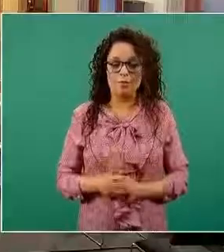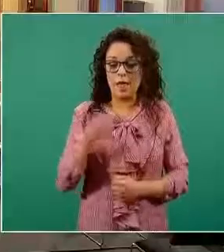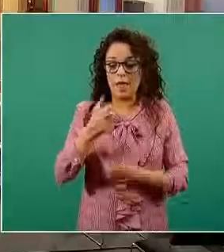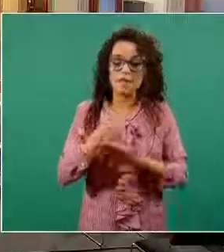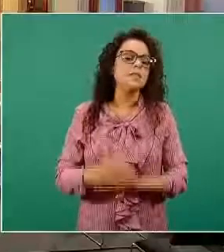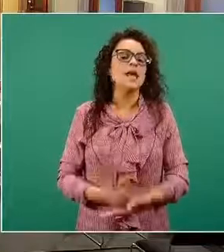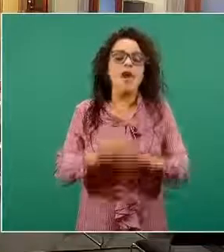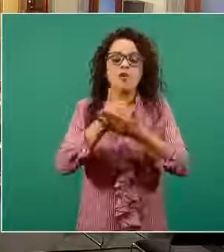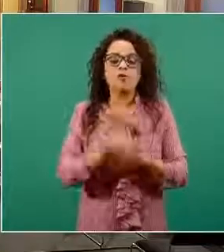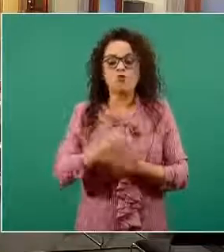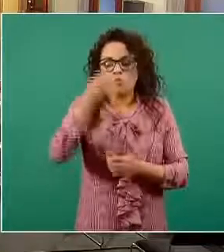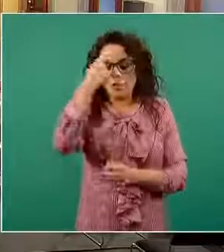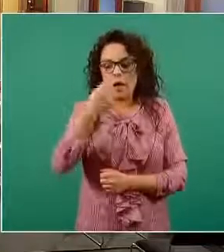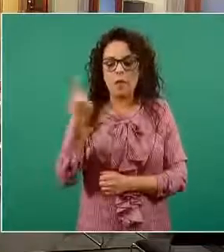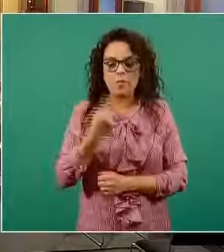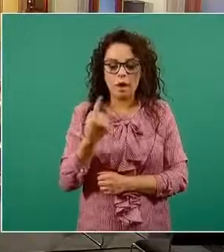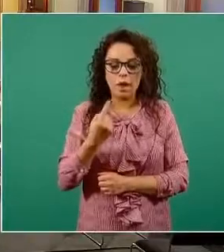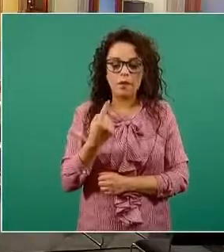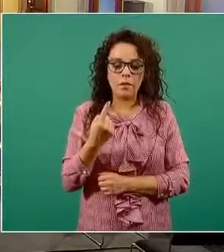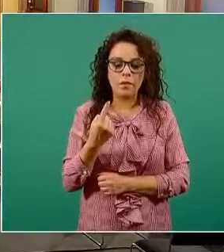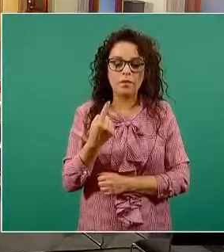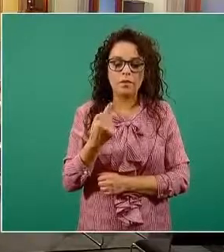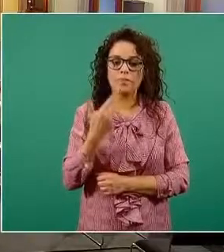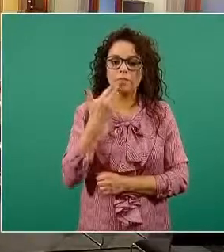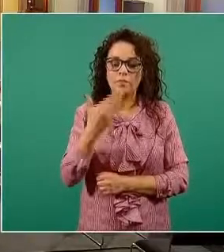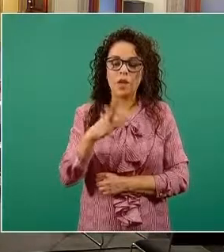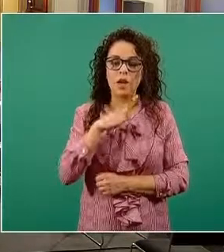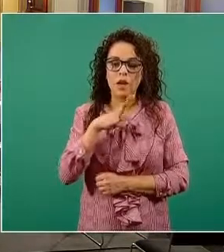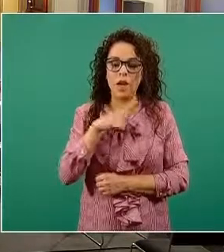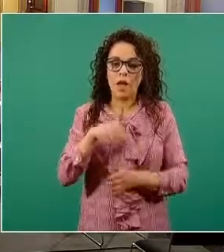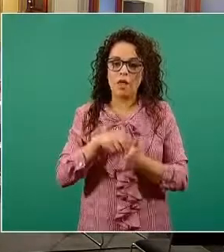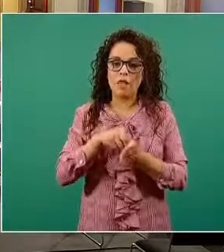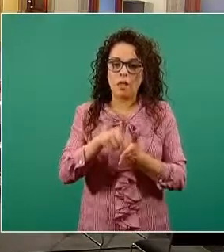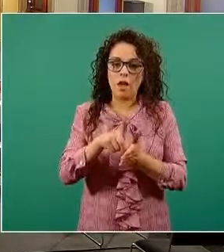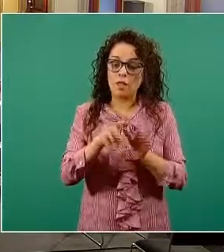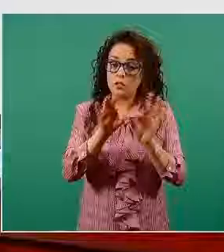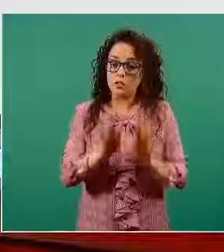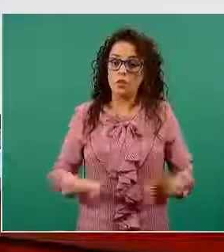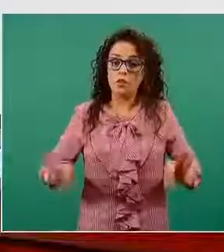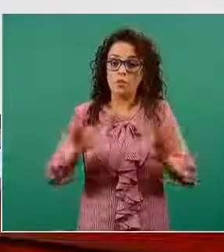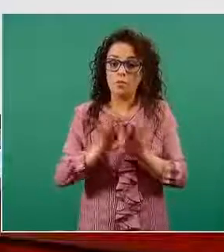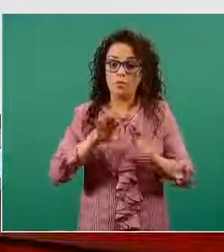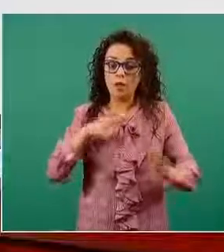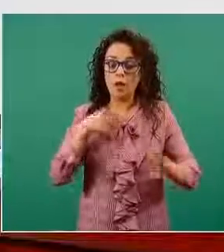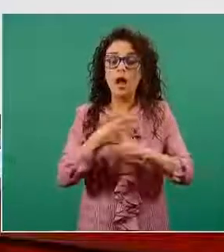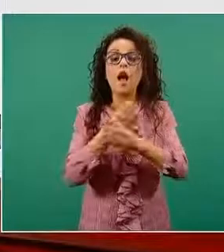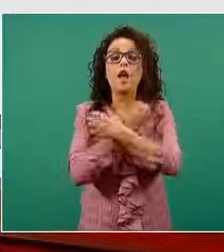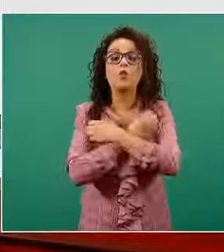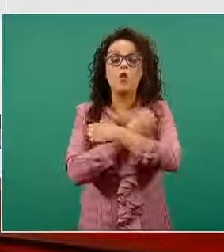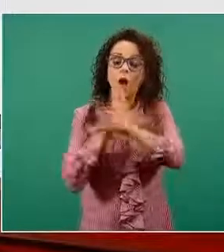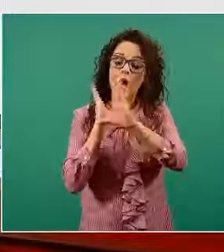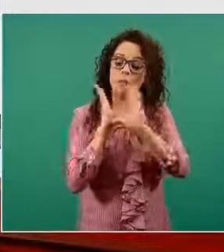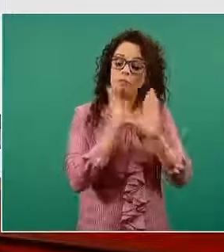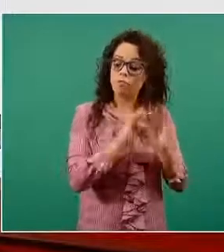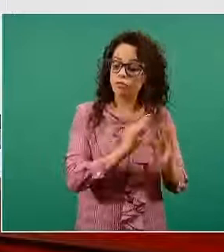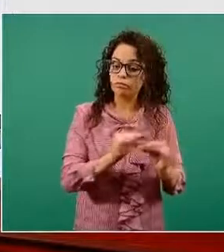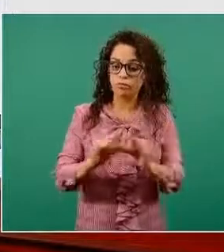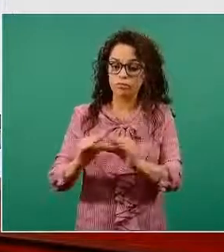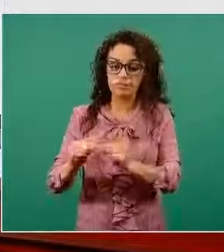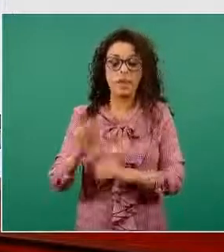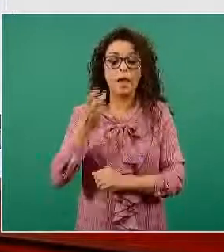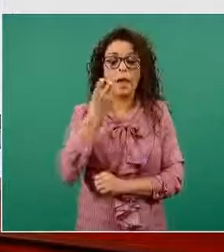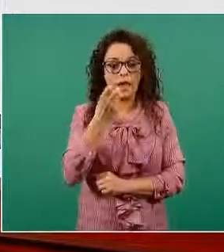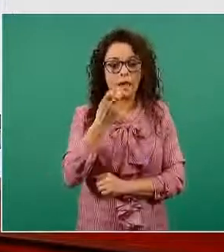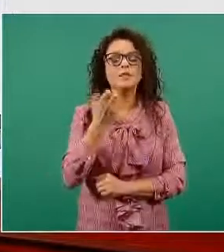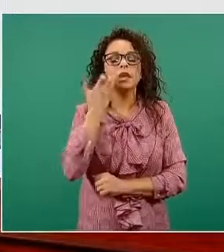a garantizar el derecho fundamental de educación. Esa es la lógica del plan